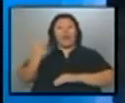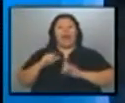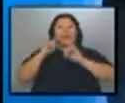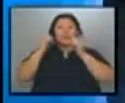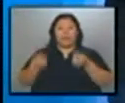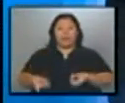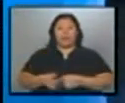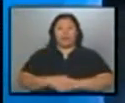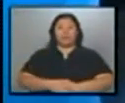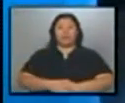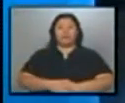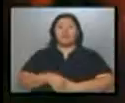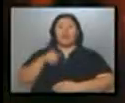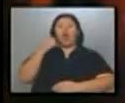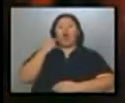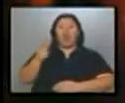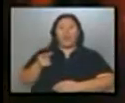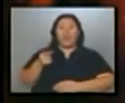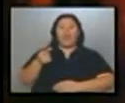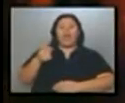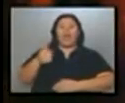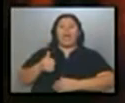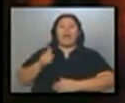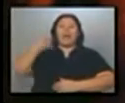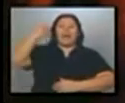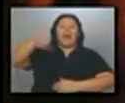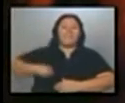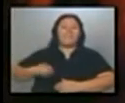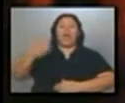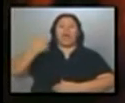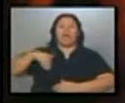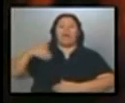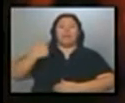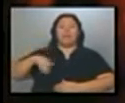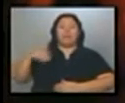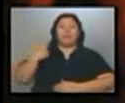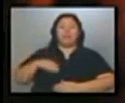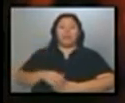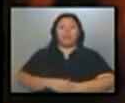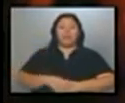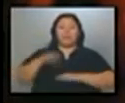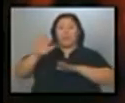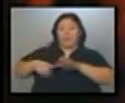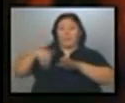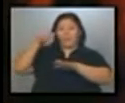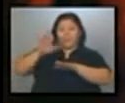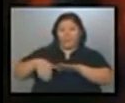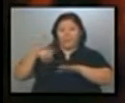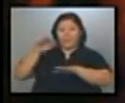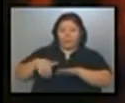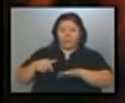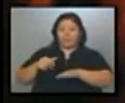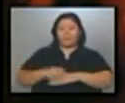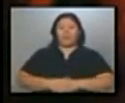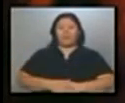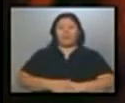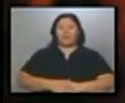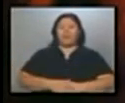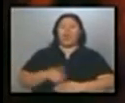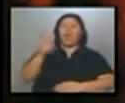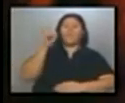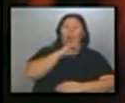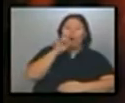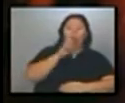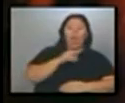es campeón argentino de wakeboard. ¿Eh? Y ella está ahí con patines. Con roller. Todo sobre ruedas, muchachos en los